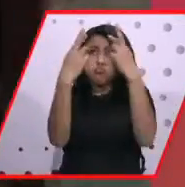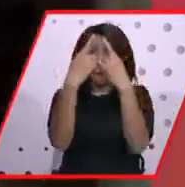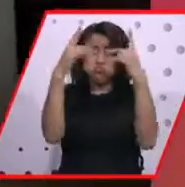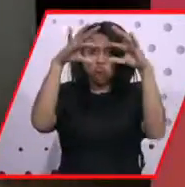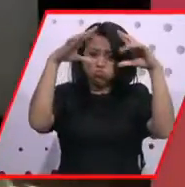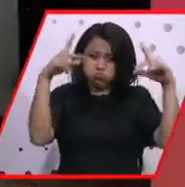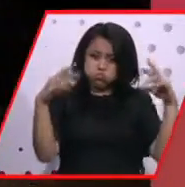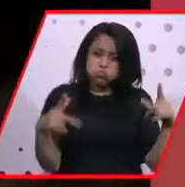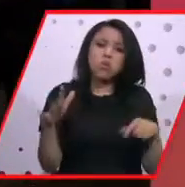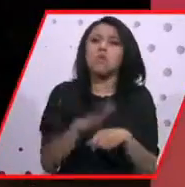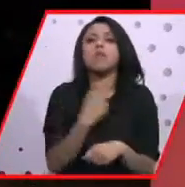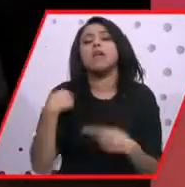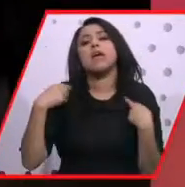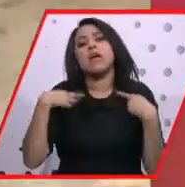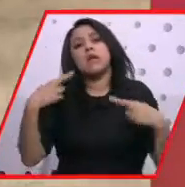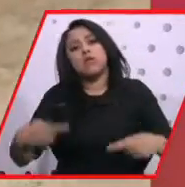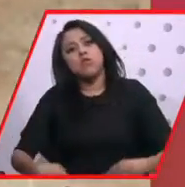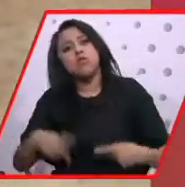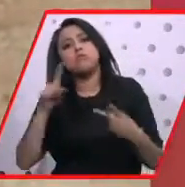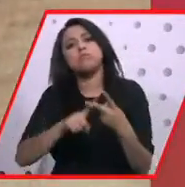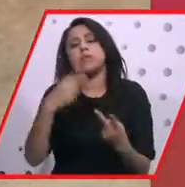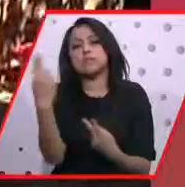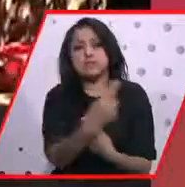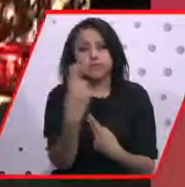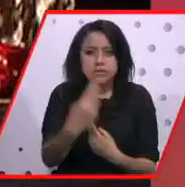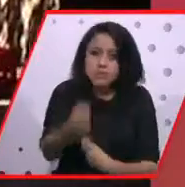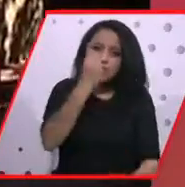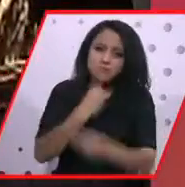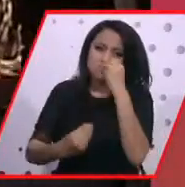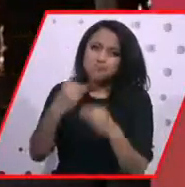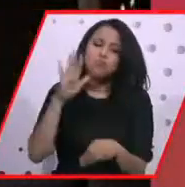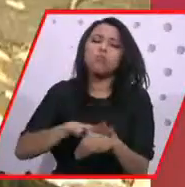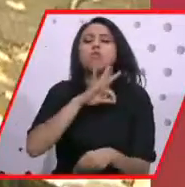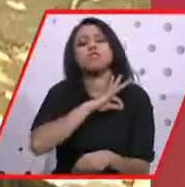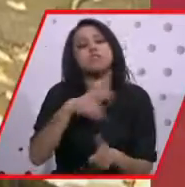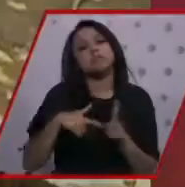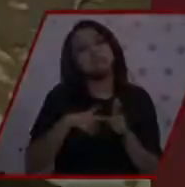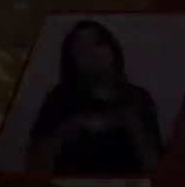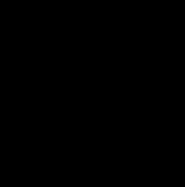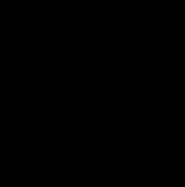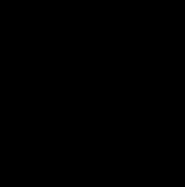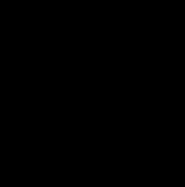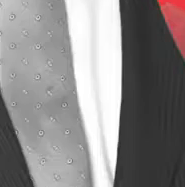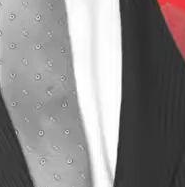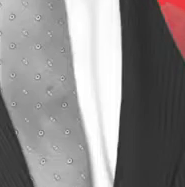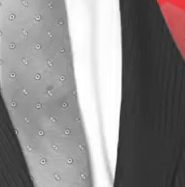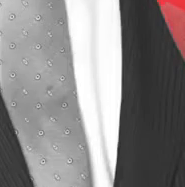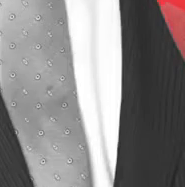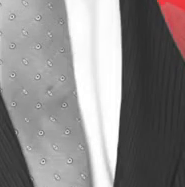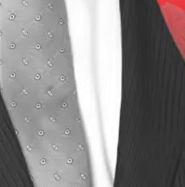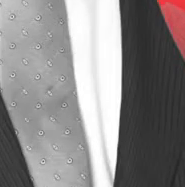Todos requieren ropa, calzado y despensa alimenticia para sobrevivir. Cintia López, a quien corresponda.